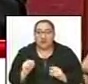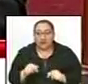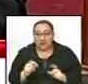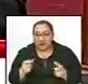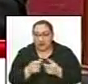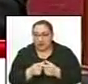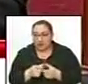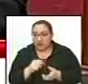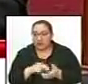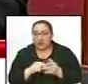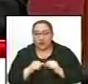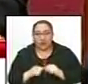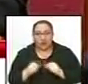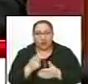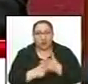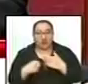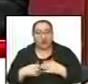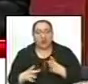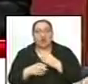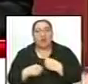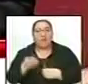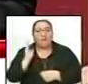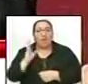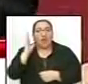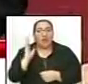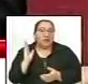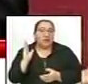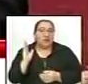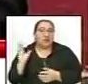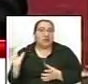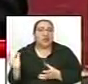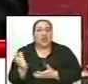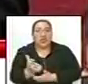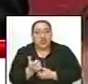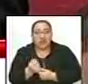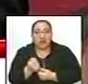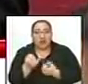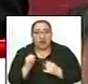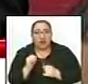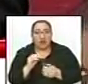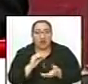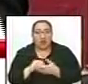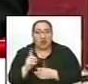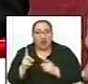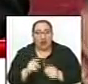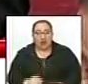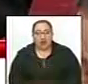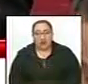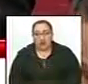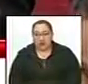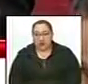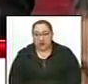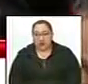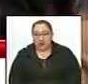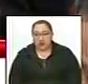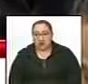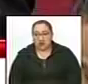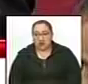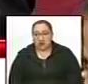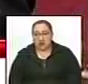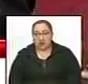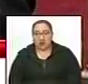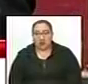esta comisión permanente es la que tiene que tomar la decisión y recibir el informe y someterlo a debate. Y el pedido